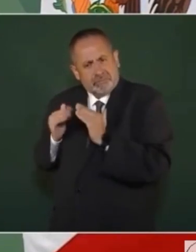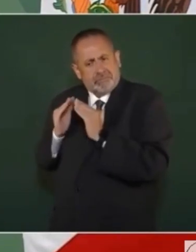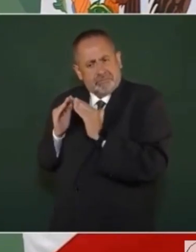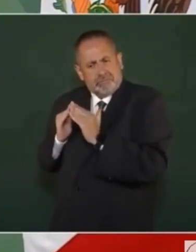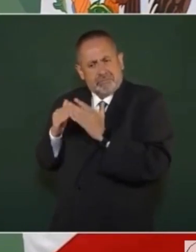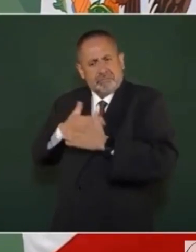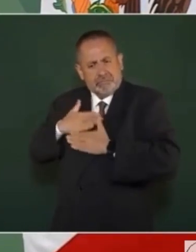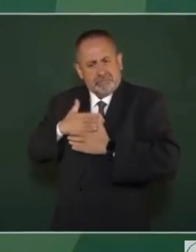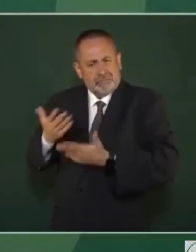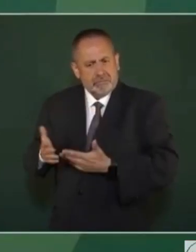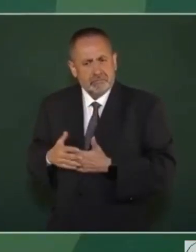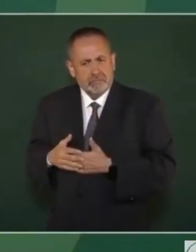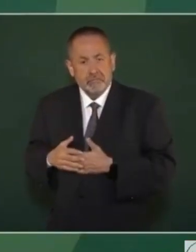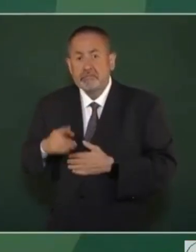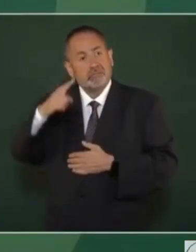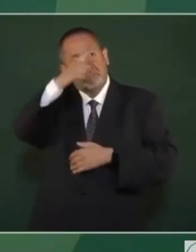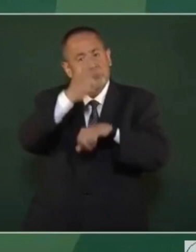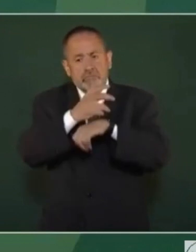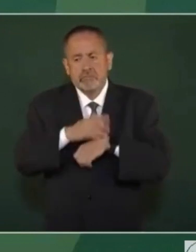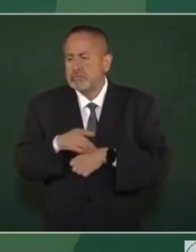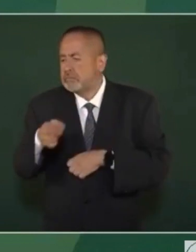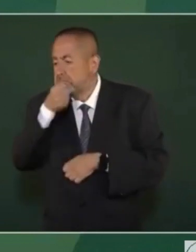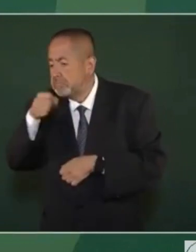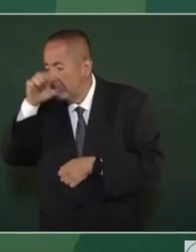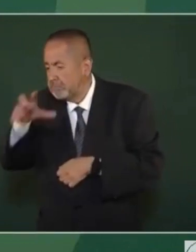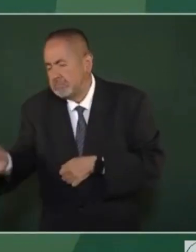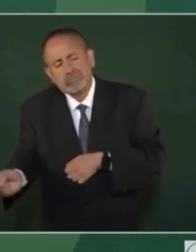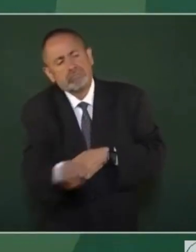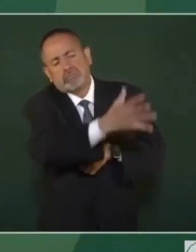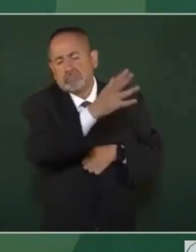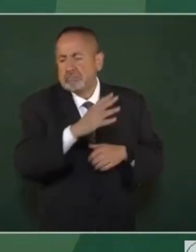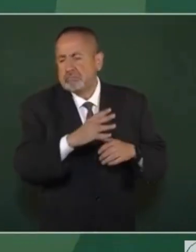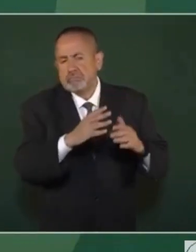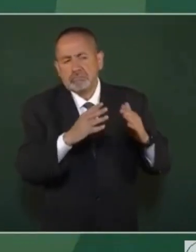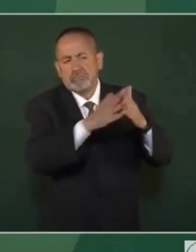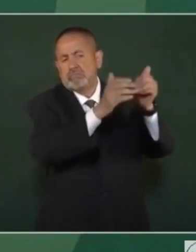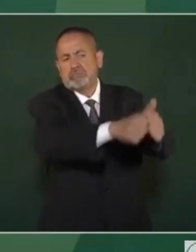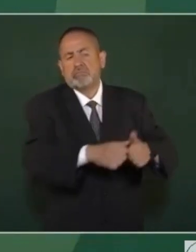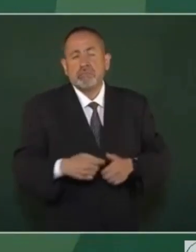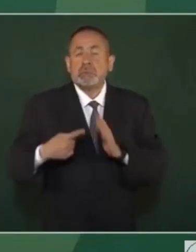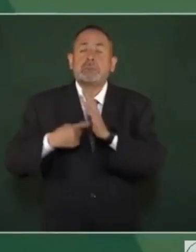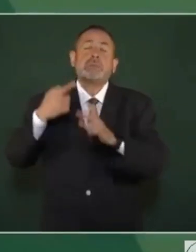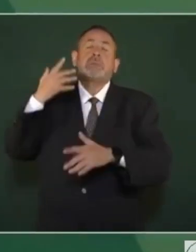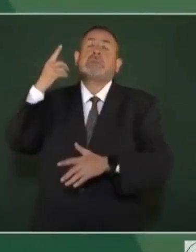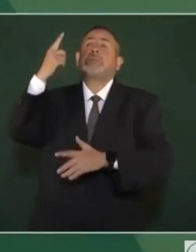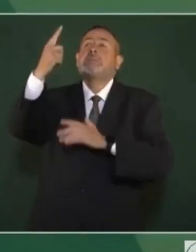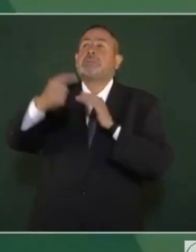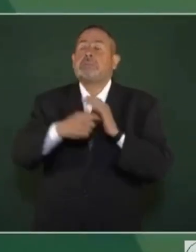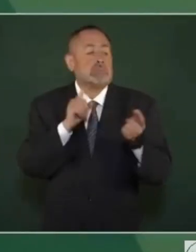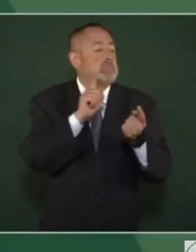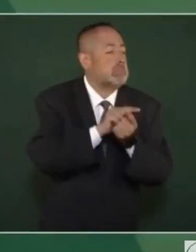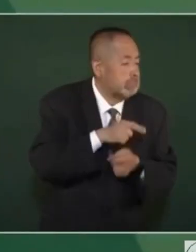De allá al asilo. Y una vez al año los van a ver.